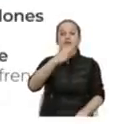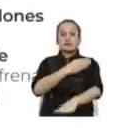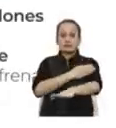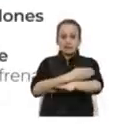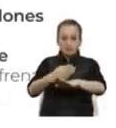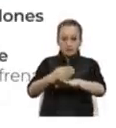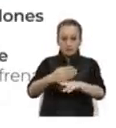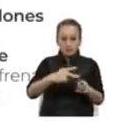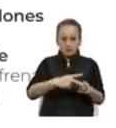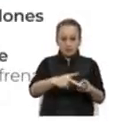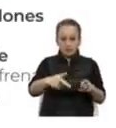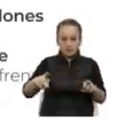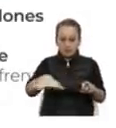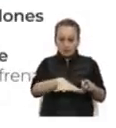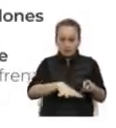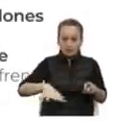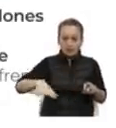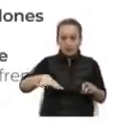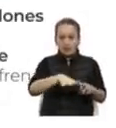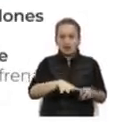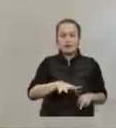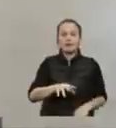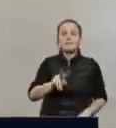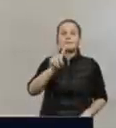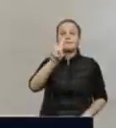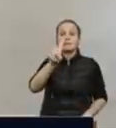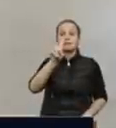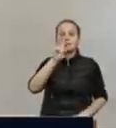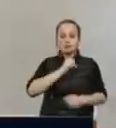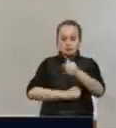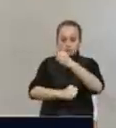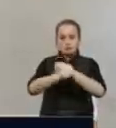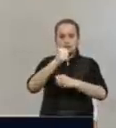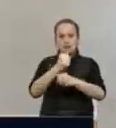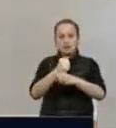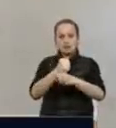3 millones de hectáreas en 22 años,